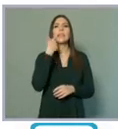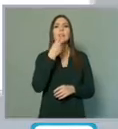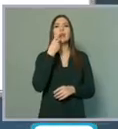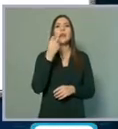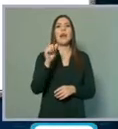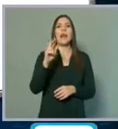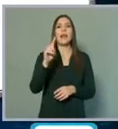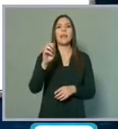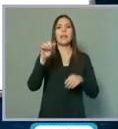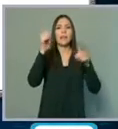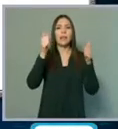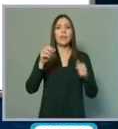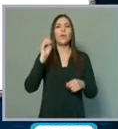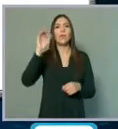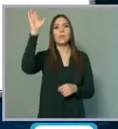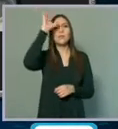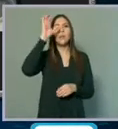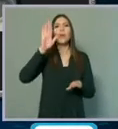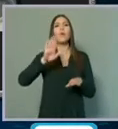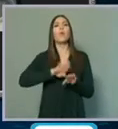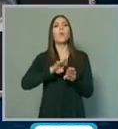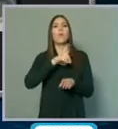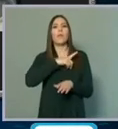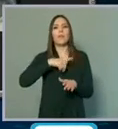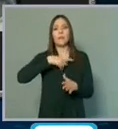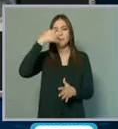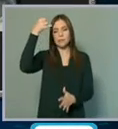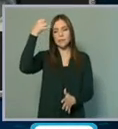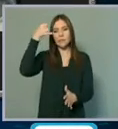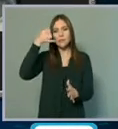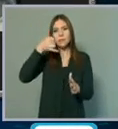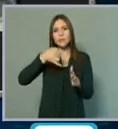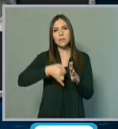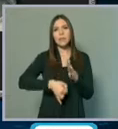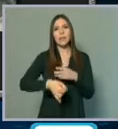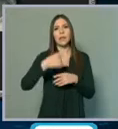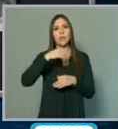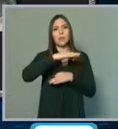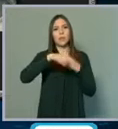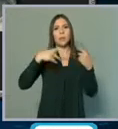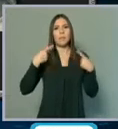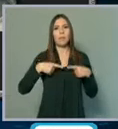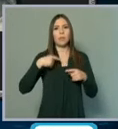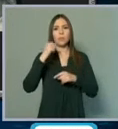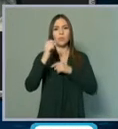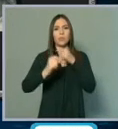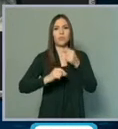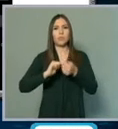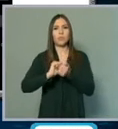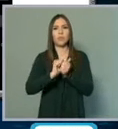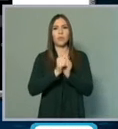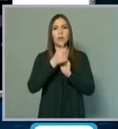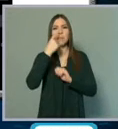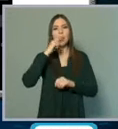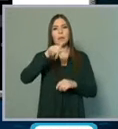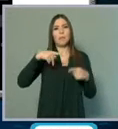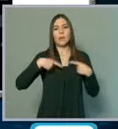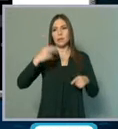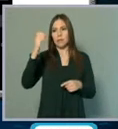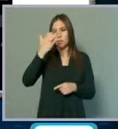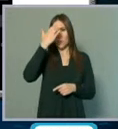ciencia y cómo la ciencia tiene que penetrar en las capas de la sociedad para hacerse, digamos, del conocimiento público y